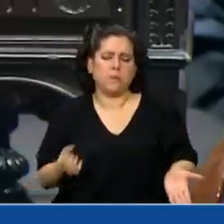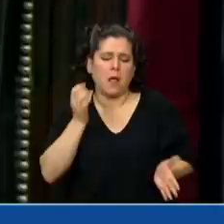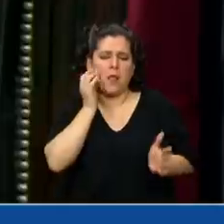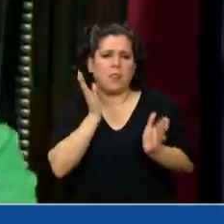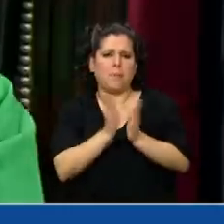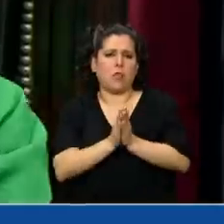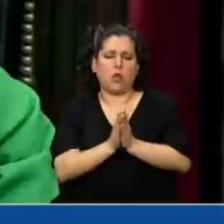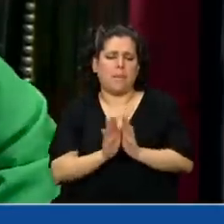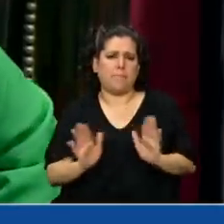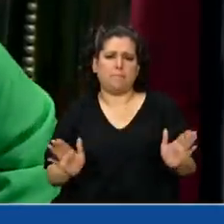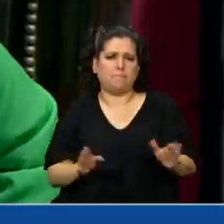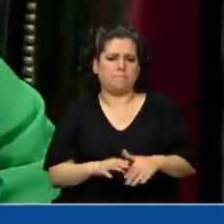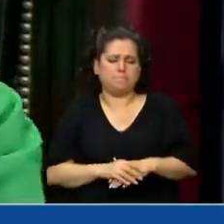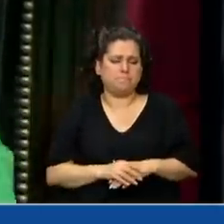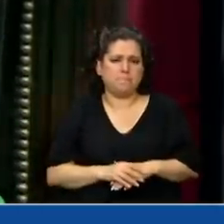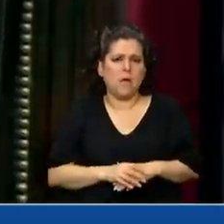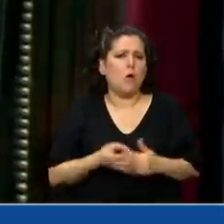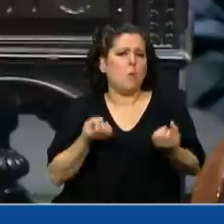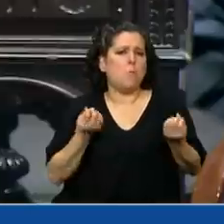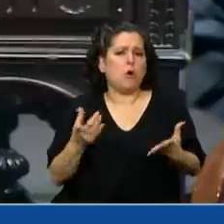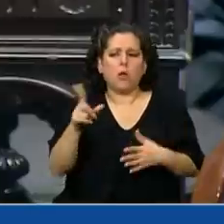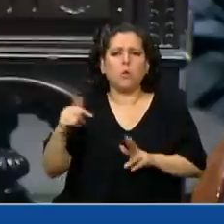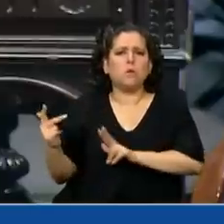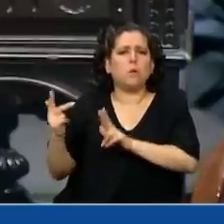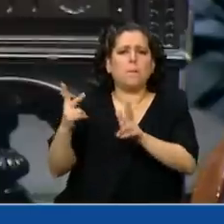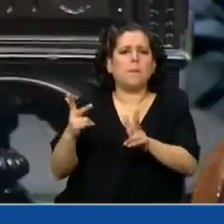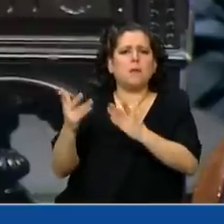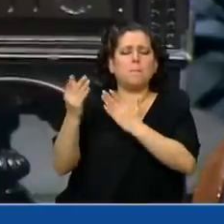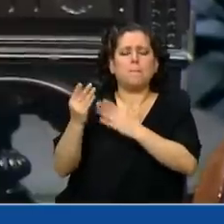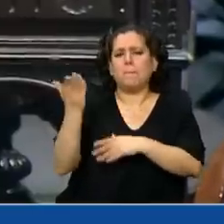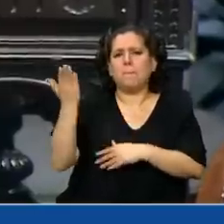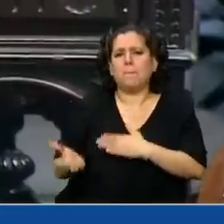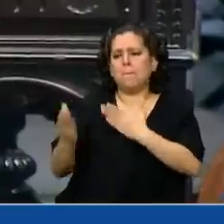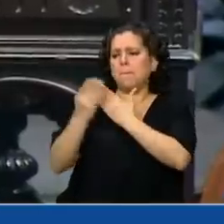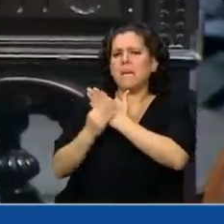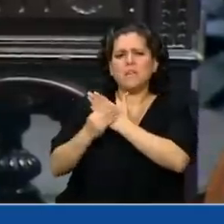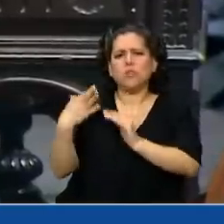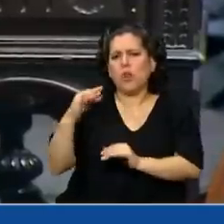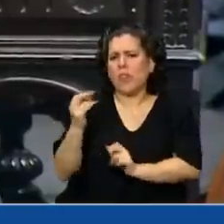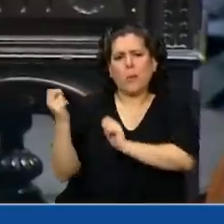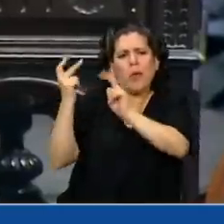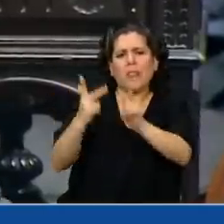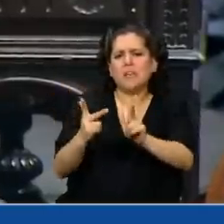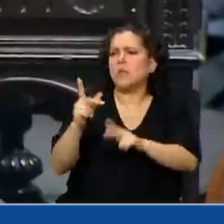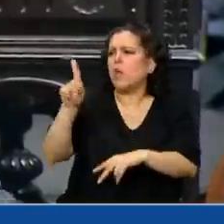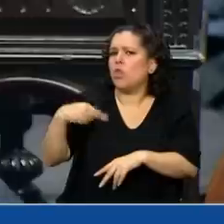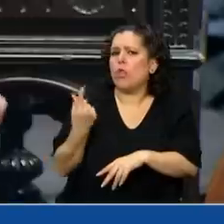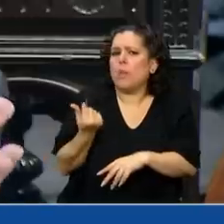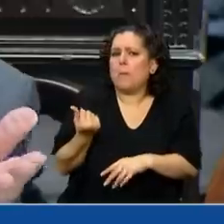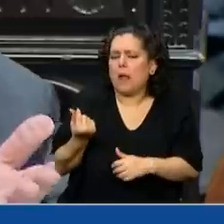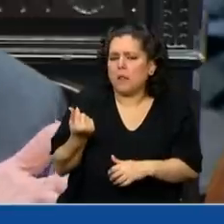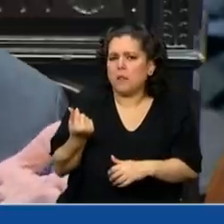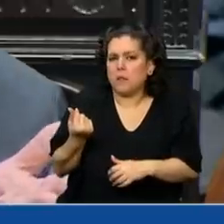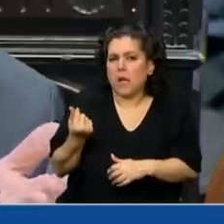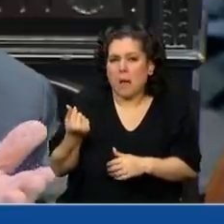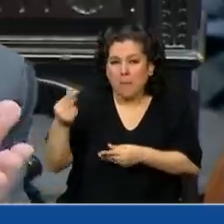Los Penato. ¿Por qué no dice el ministro? ¿Por qué no dice el ministro dónde va a sacar la plata?